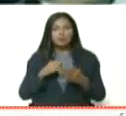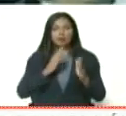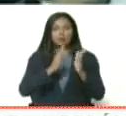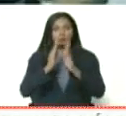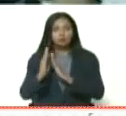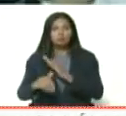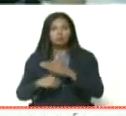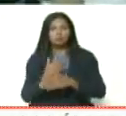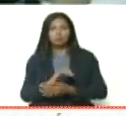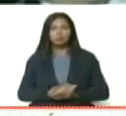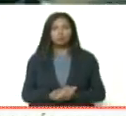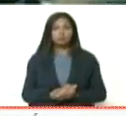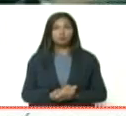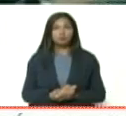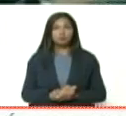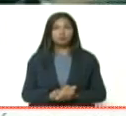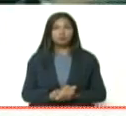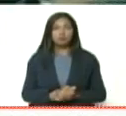distribución,